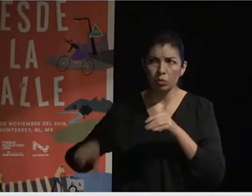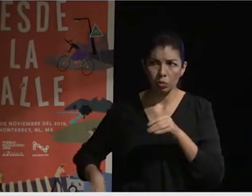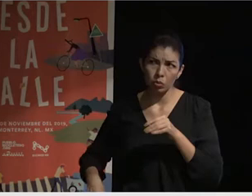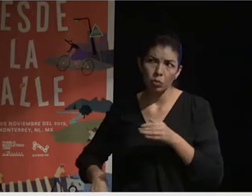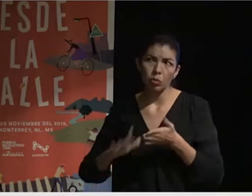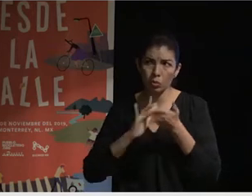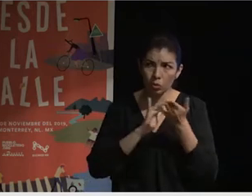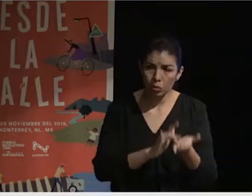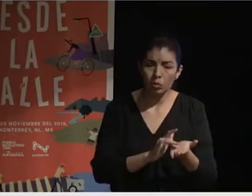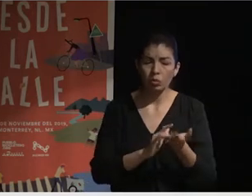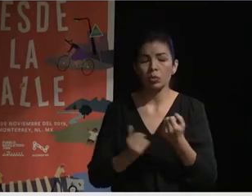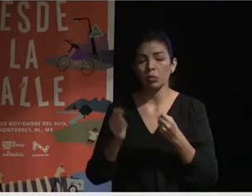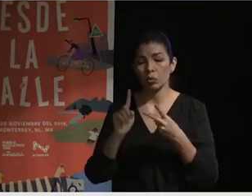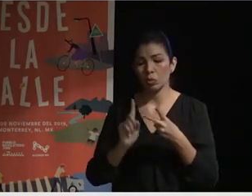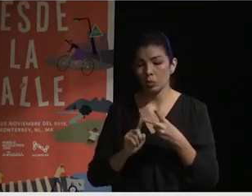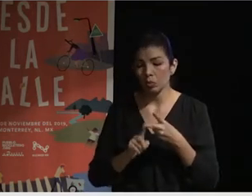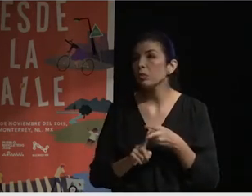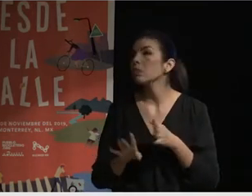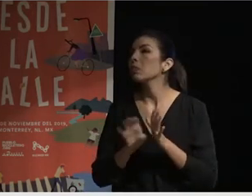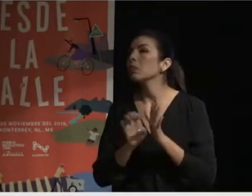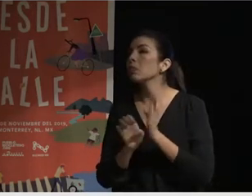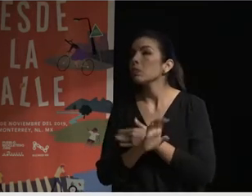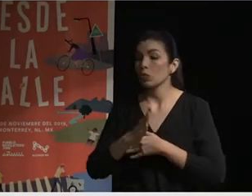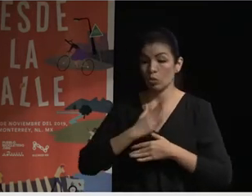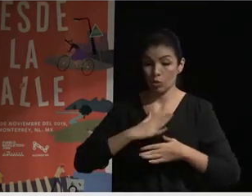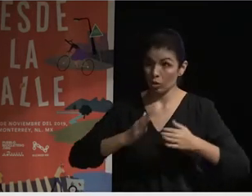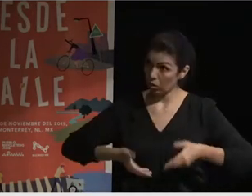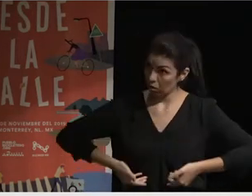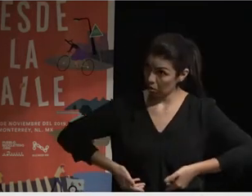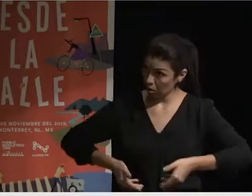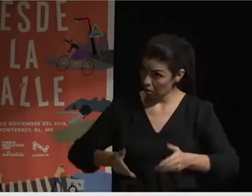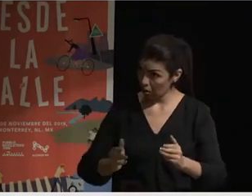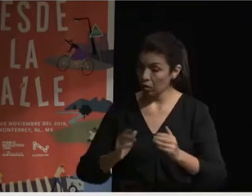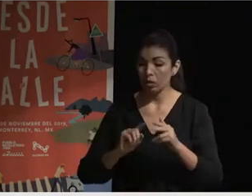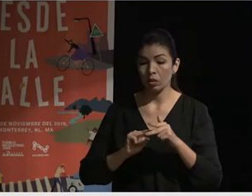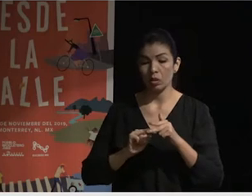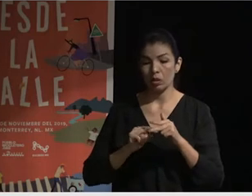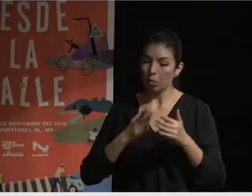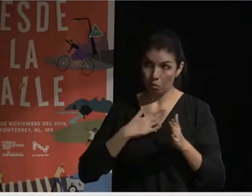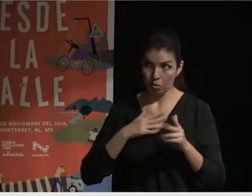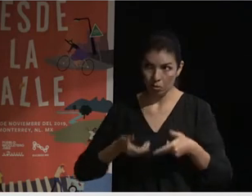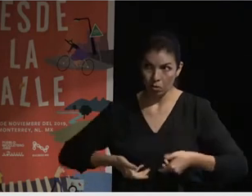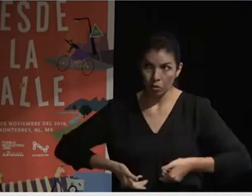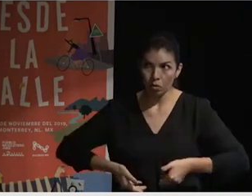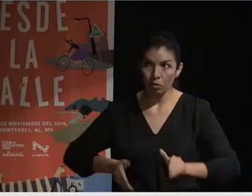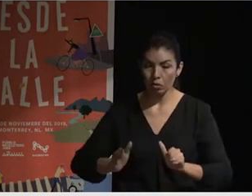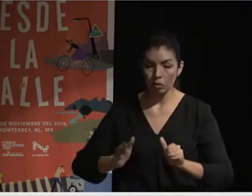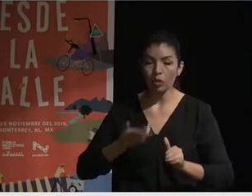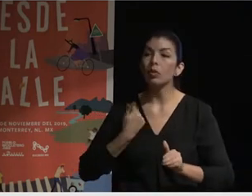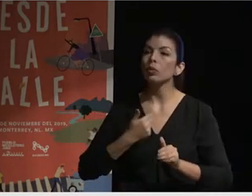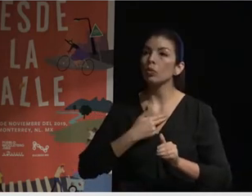barrio, en mi cuadra, empezó una mejora del espacio, se hizo una calle más